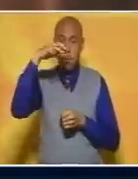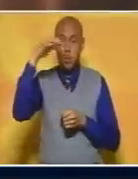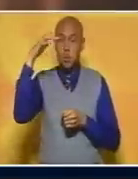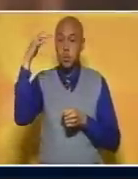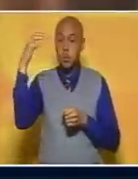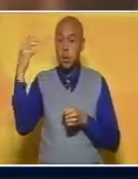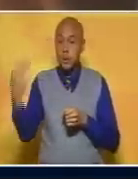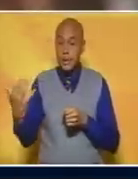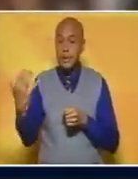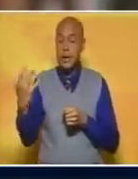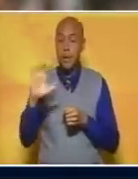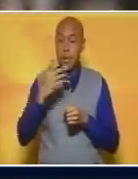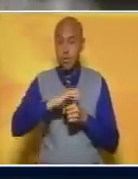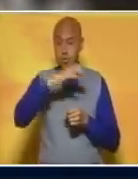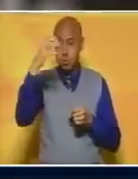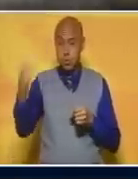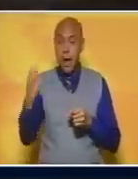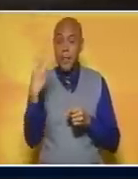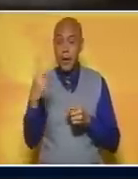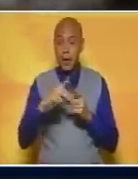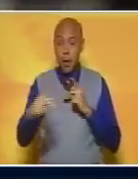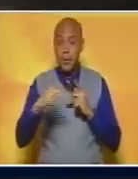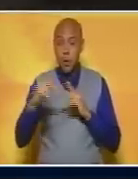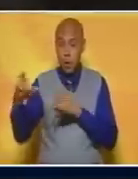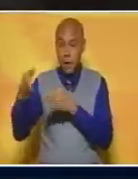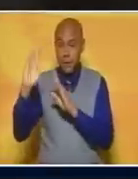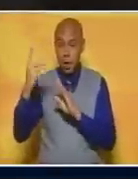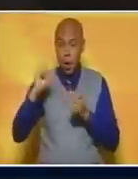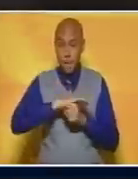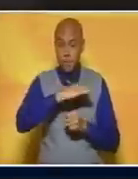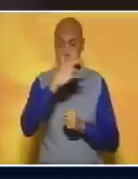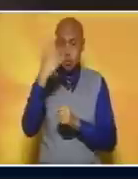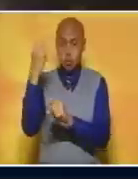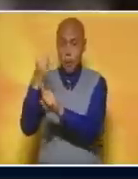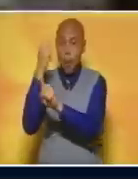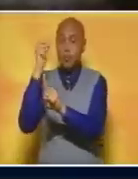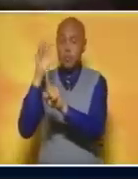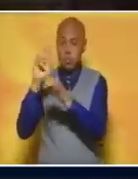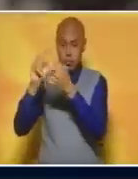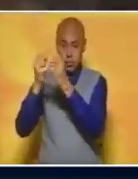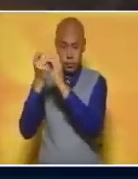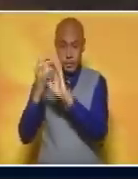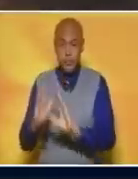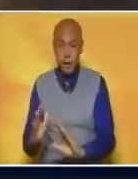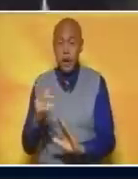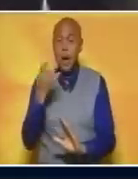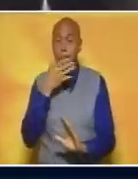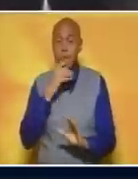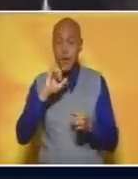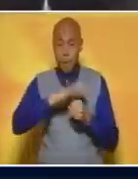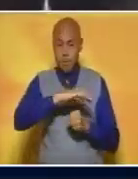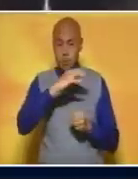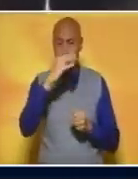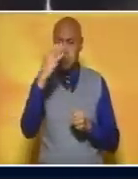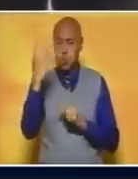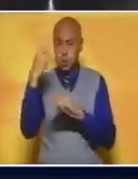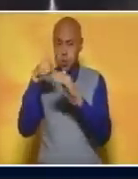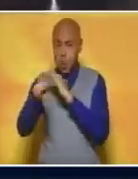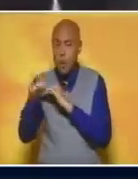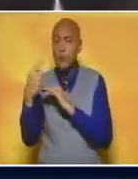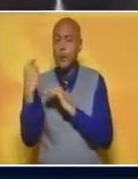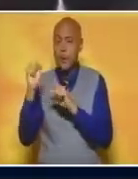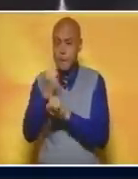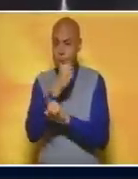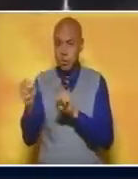3 kilómetros e impactó contra un edificio. La pieza de 1 tonelada de peso entró por la ventana de un apartamento, causó